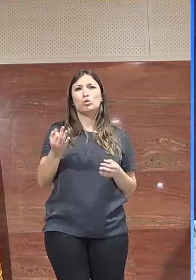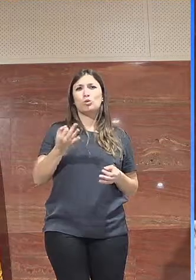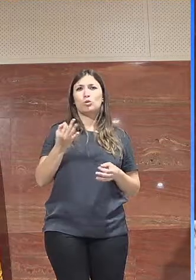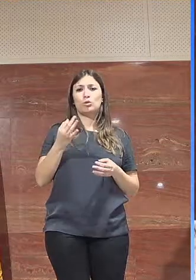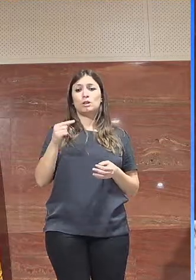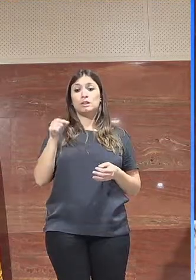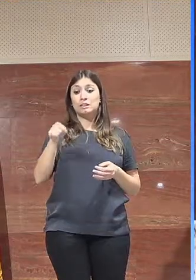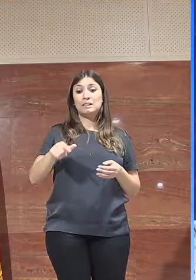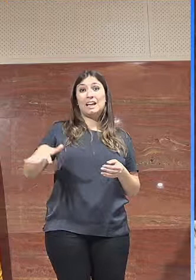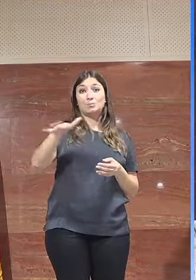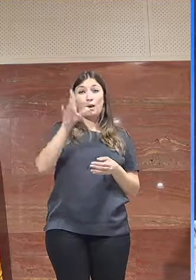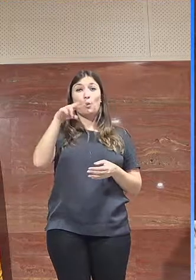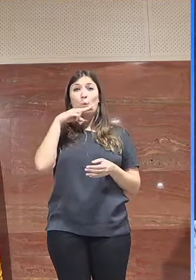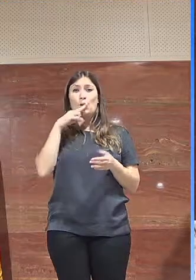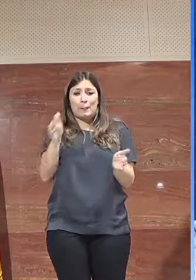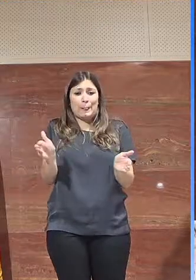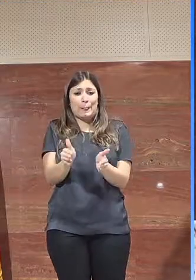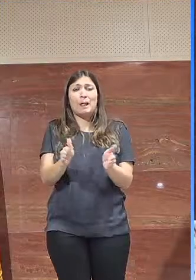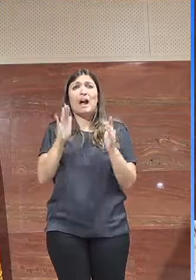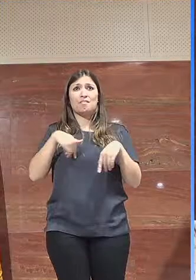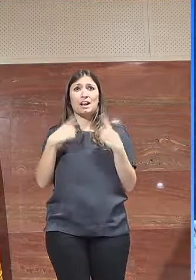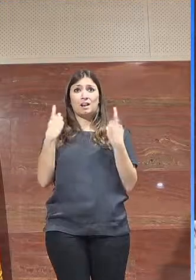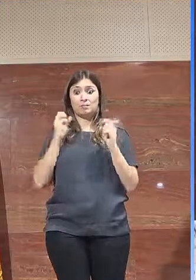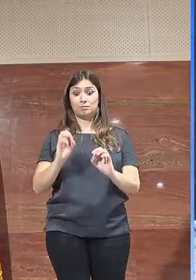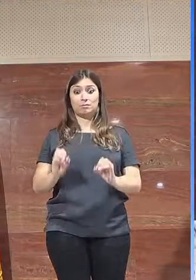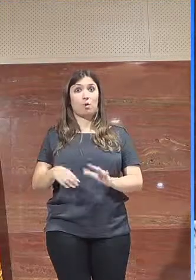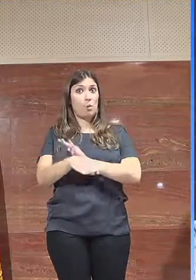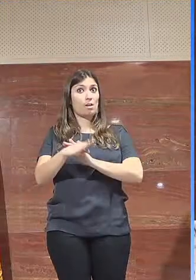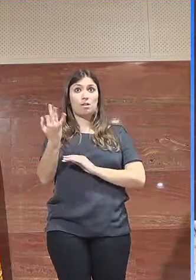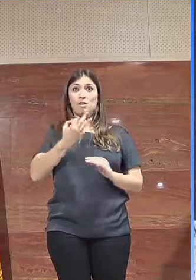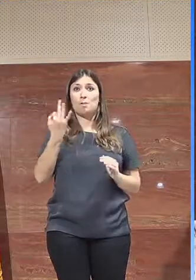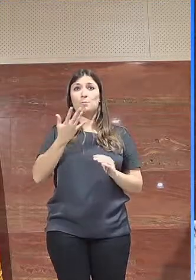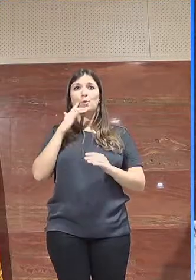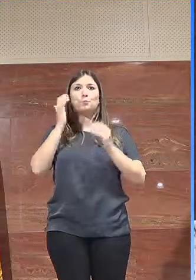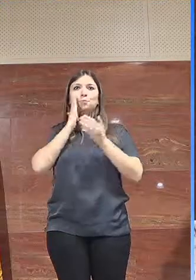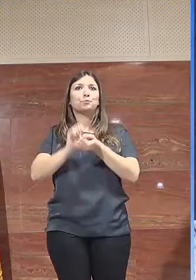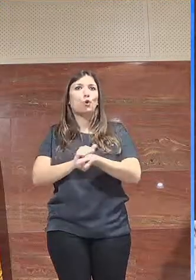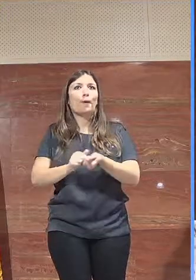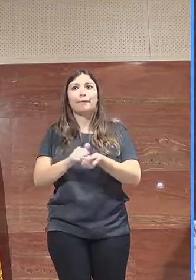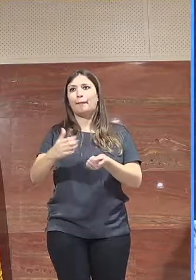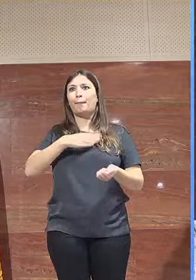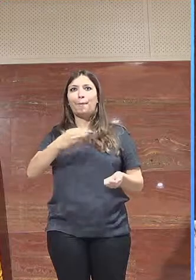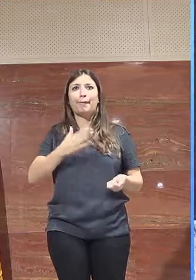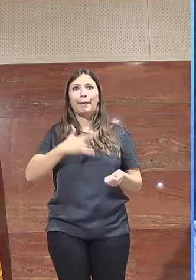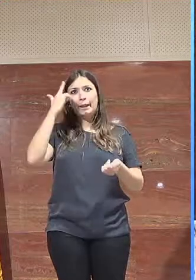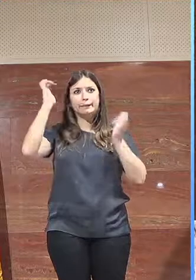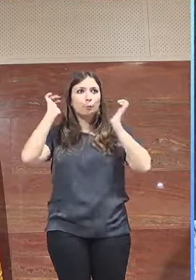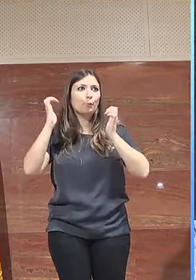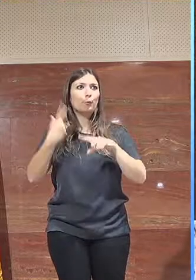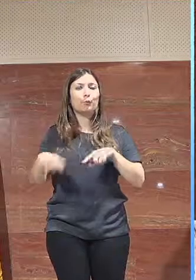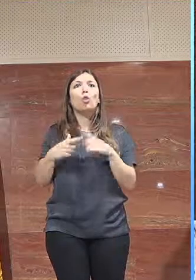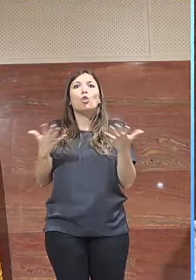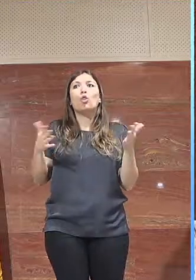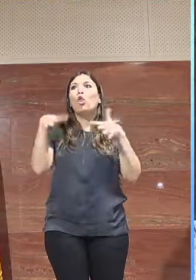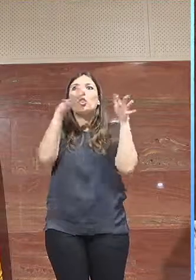esos espacios son tan pequeños, la necesidad de almacenamiento es vital, es decir, donde colocamos las toallas, los jabones, el papel higiénico, el champú y todos